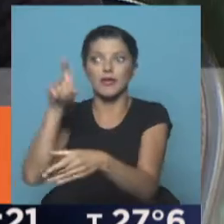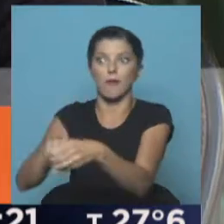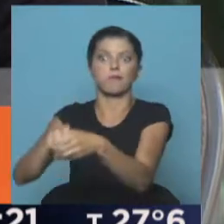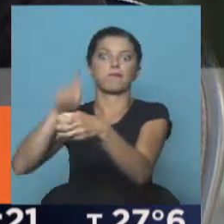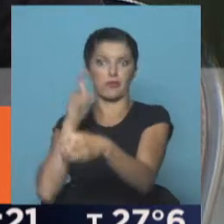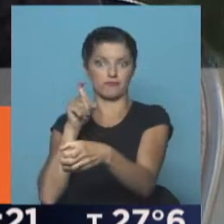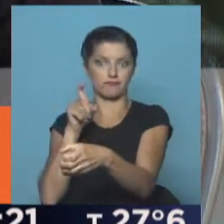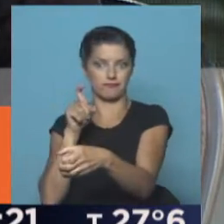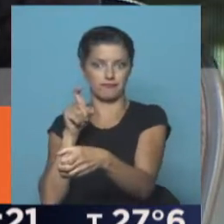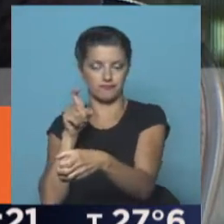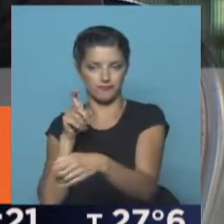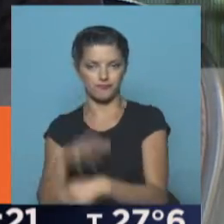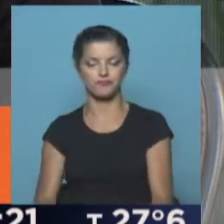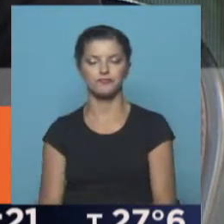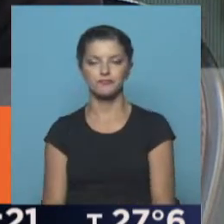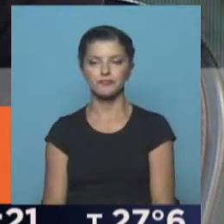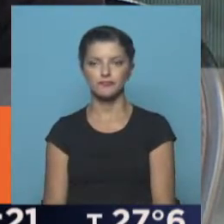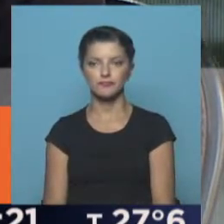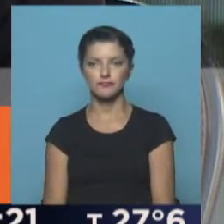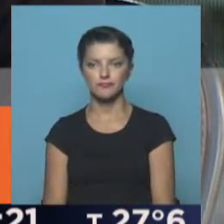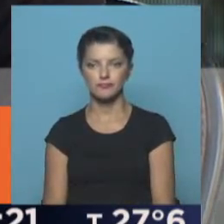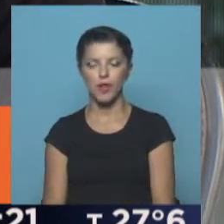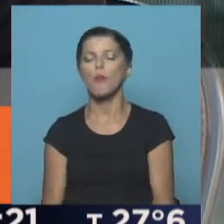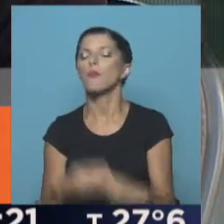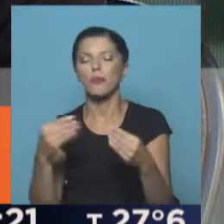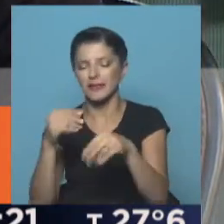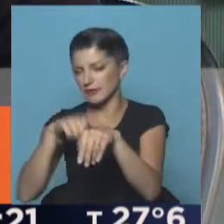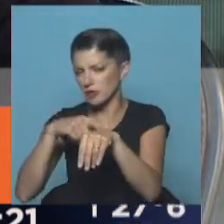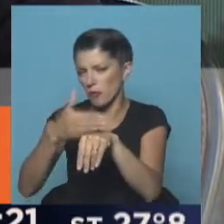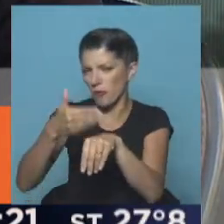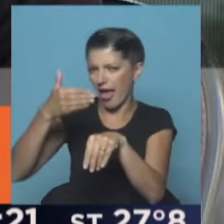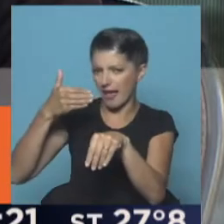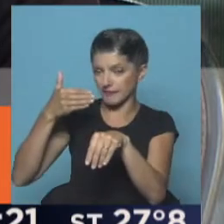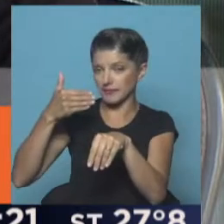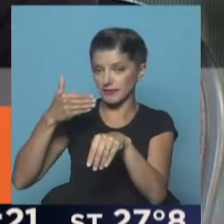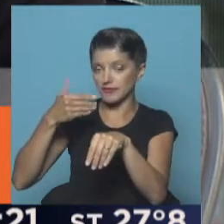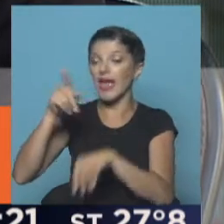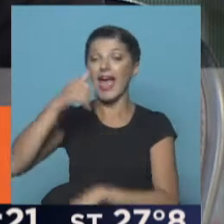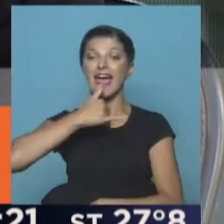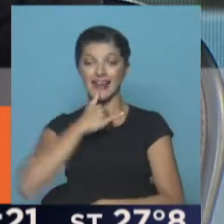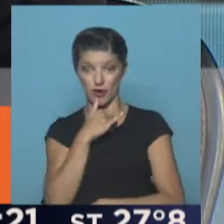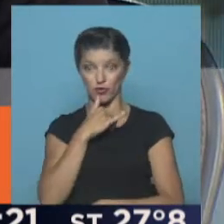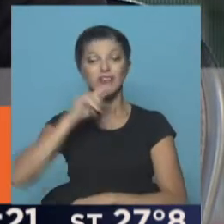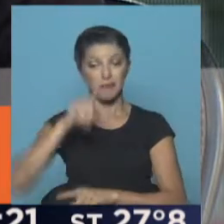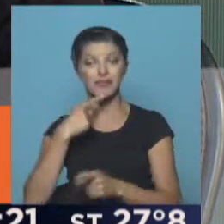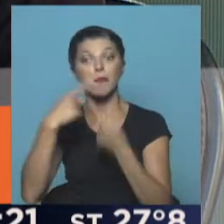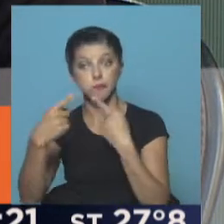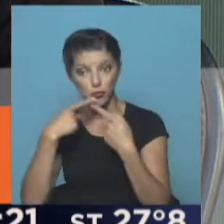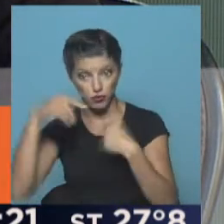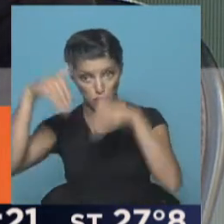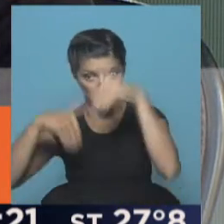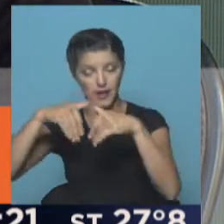favor de salir de la Unión Europea, básicamente cuando un tiempo antes había habido un referéndum en Escocia y la campaña para que